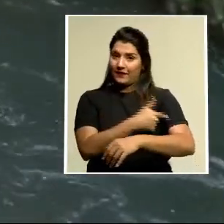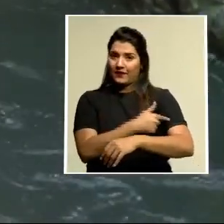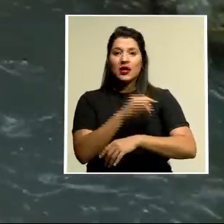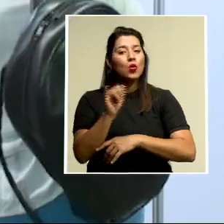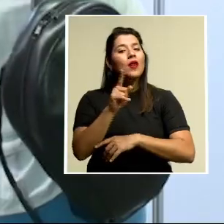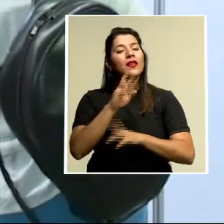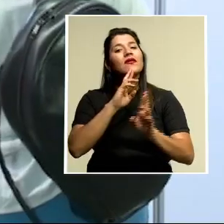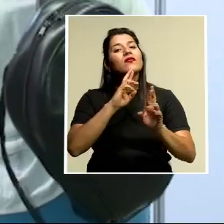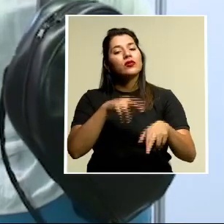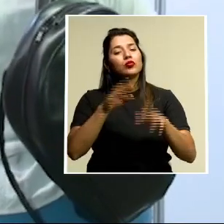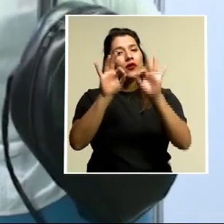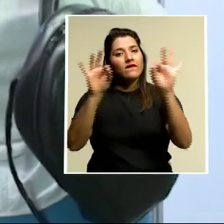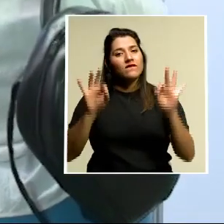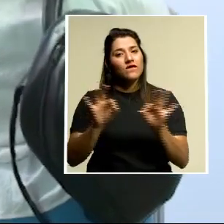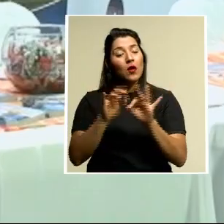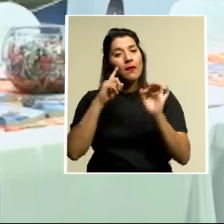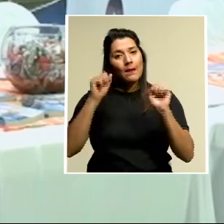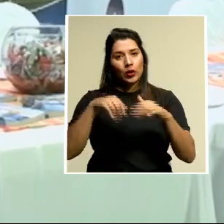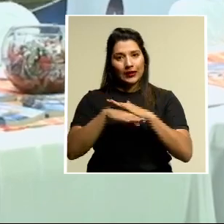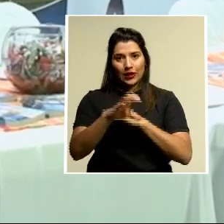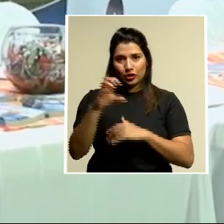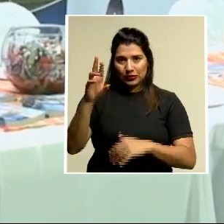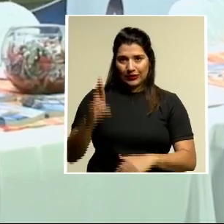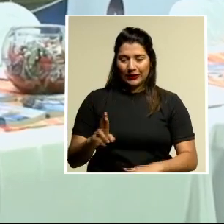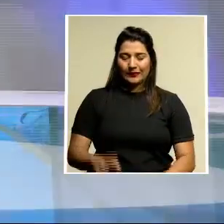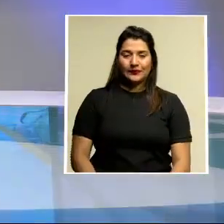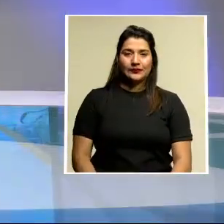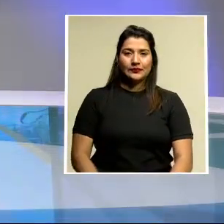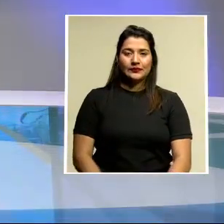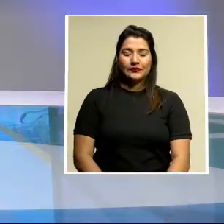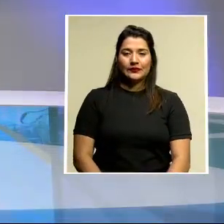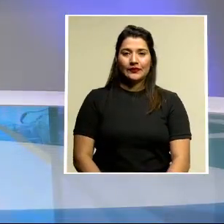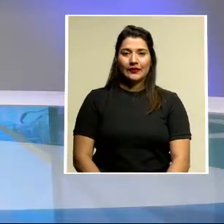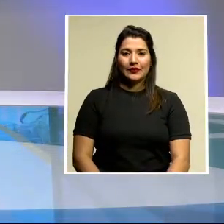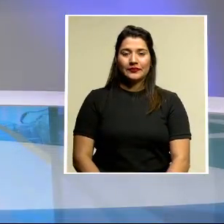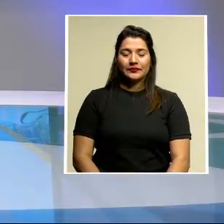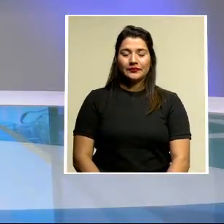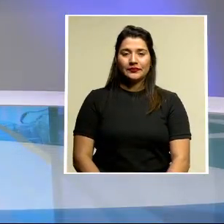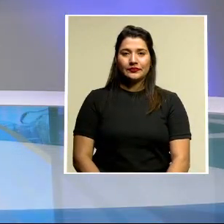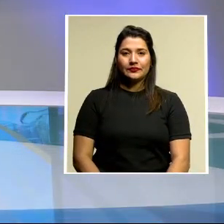Primero, el nombre de la persona que recibió las vacunas. Segundo, la